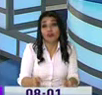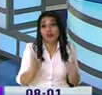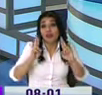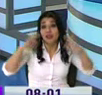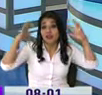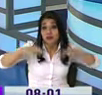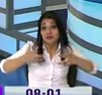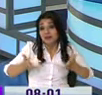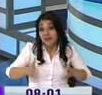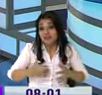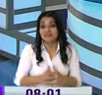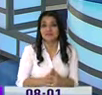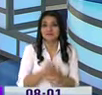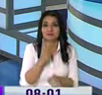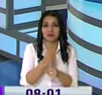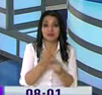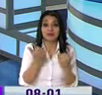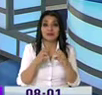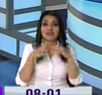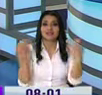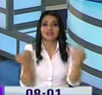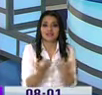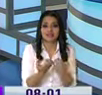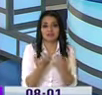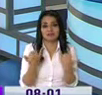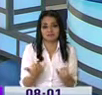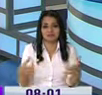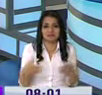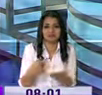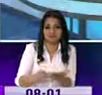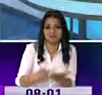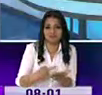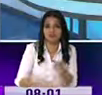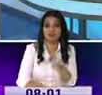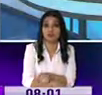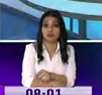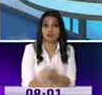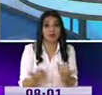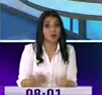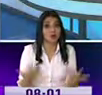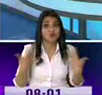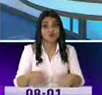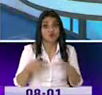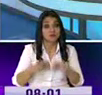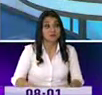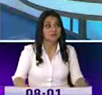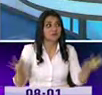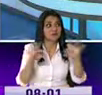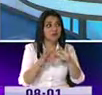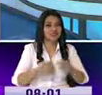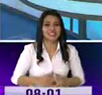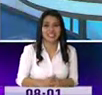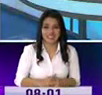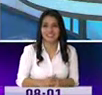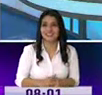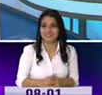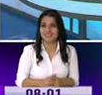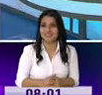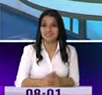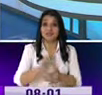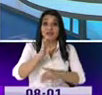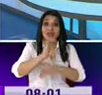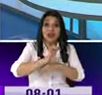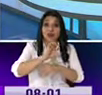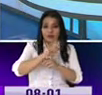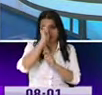Alison, vamos al estadio luego de hacer este análisis. Realmente el partido de ahora es un partido así, a finish. Ecuador por el honor